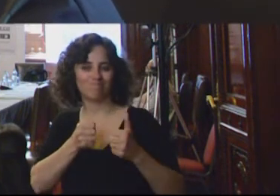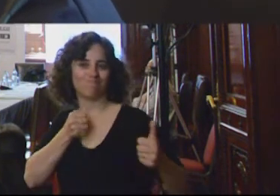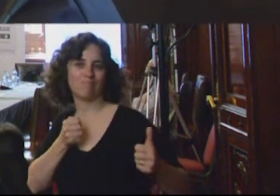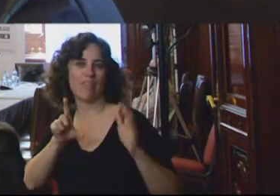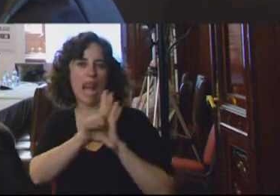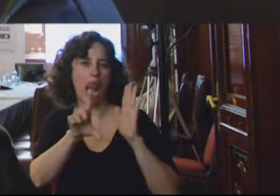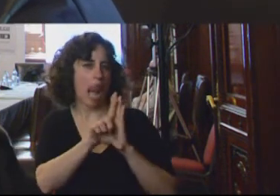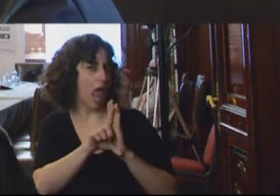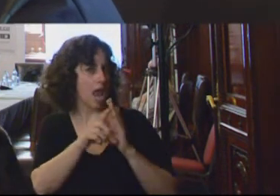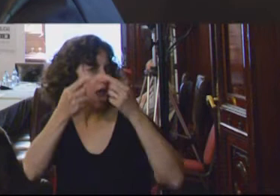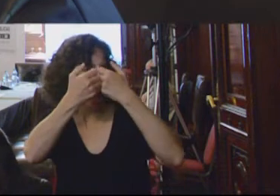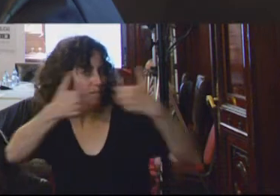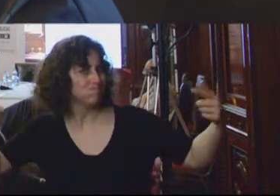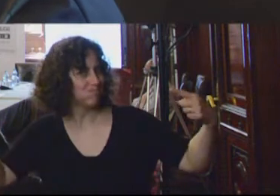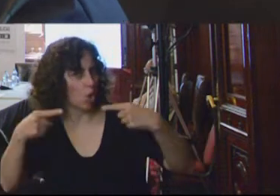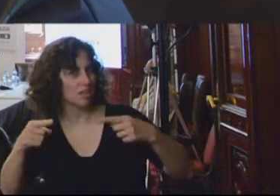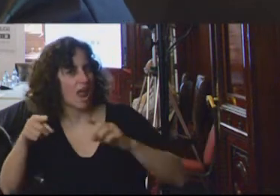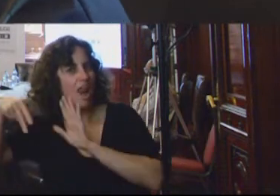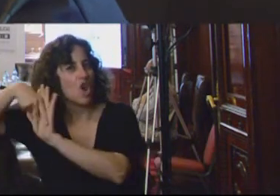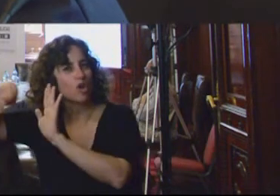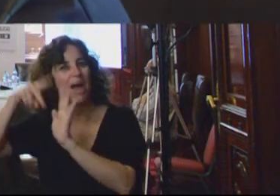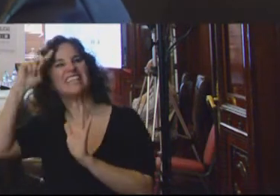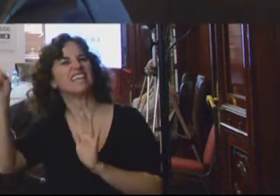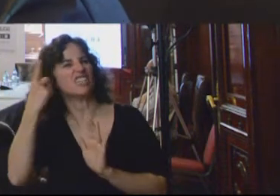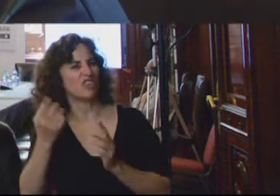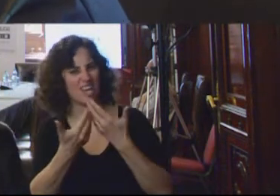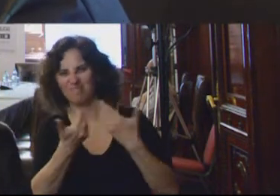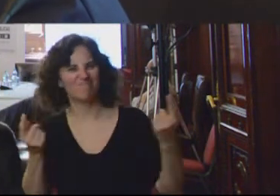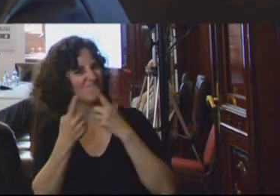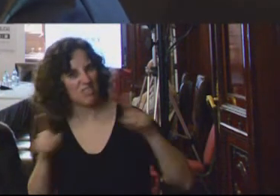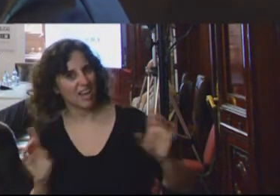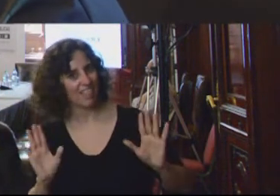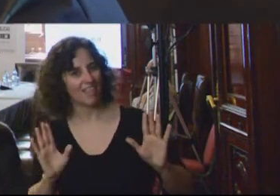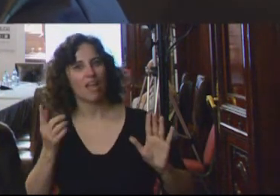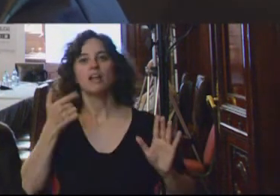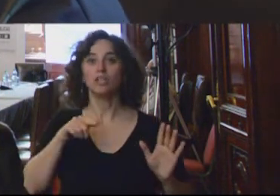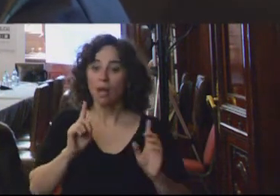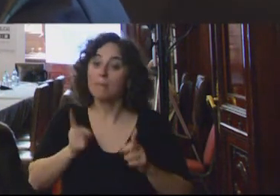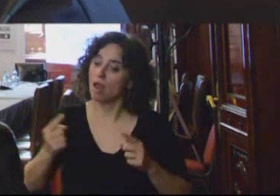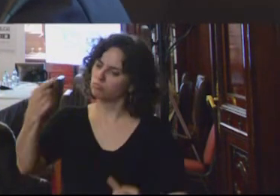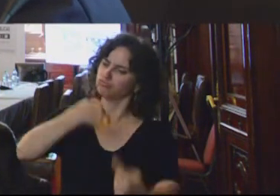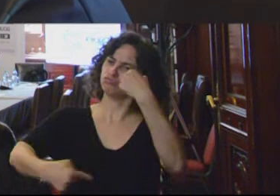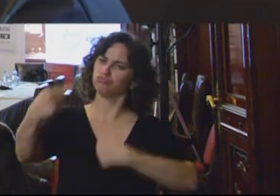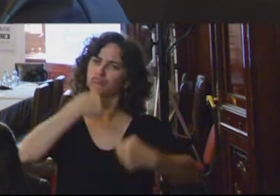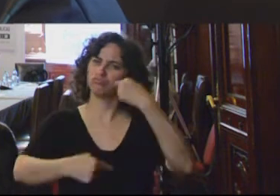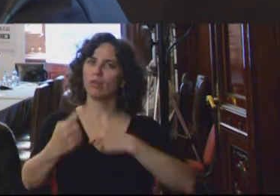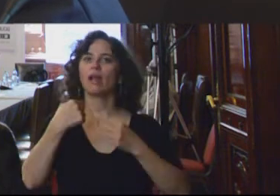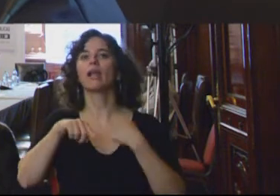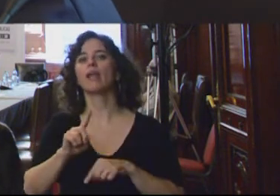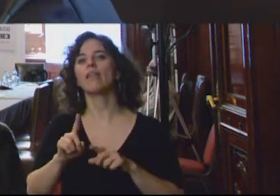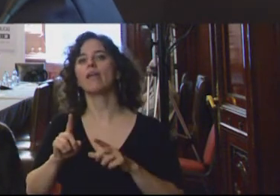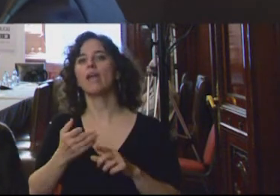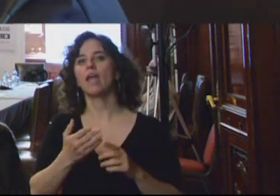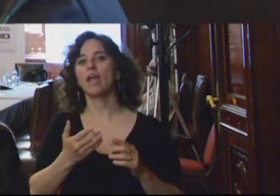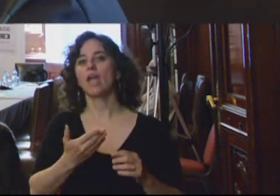ley de las normas internacionales de libertad de expresión. Y en particular, también el hostigamiento y el descrédito que desde la figura del